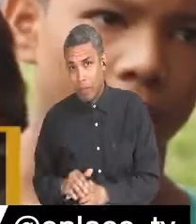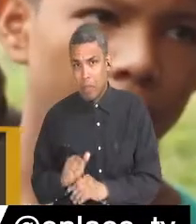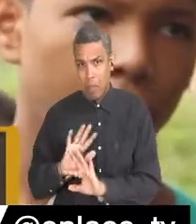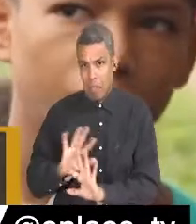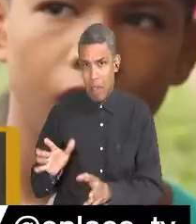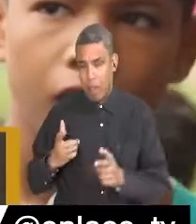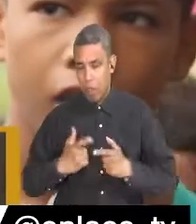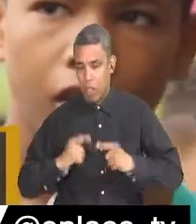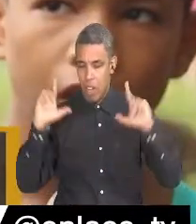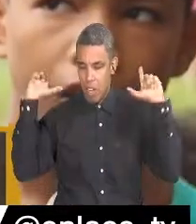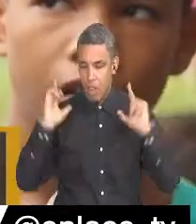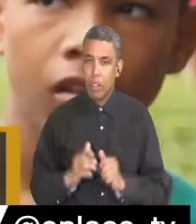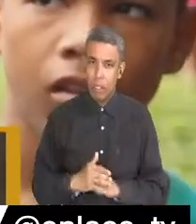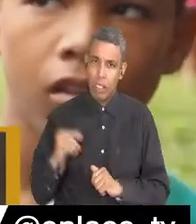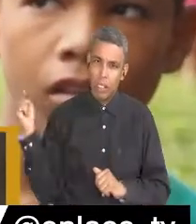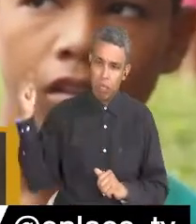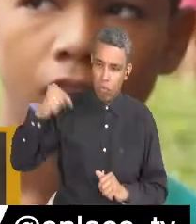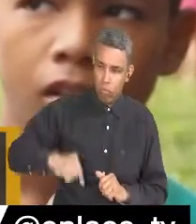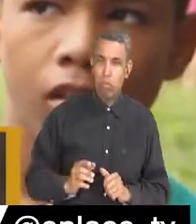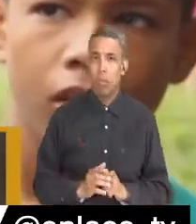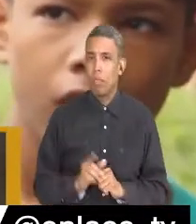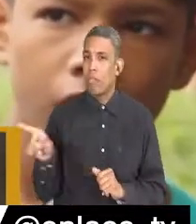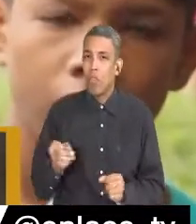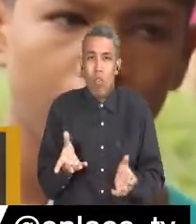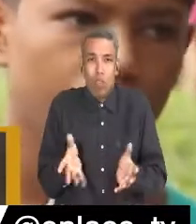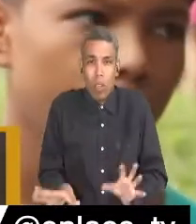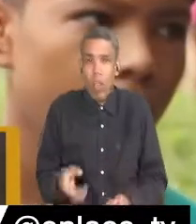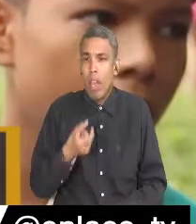y le hacía más caso a la sobrina o a la hermana, pero